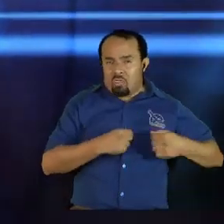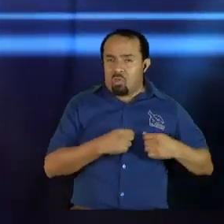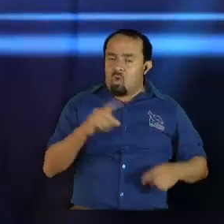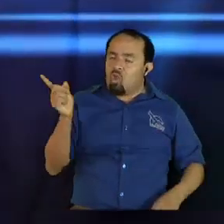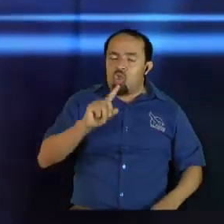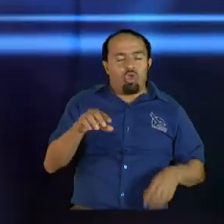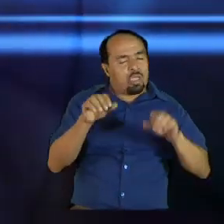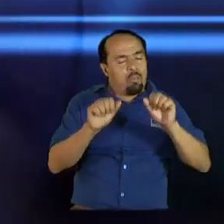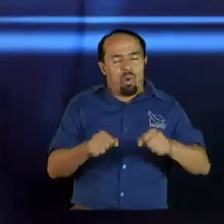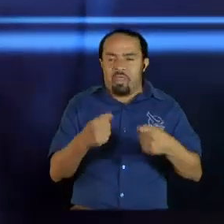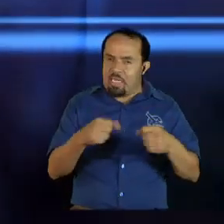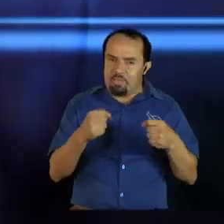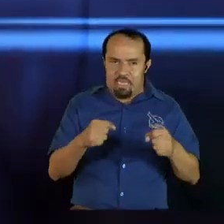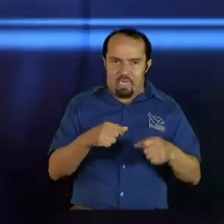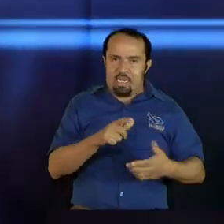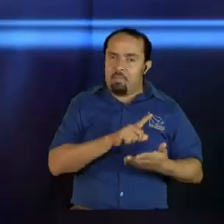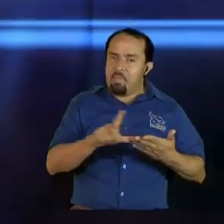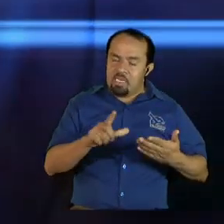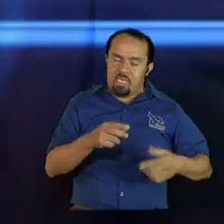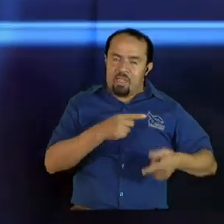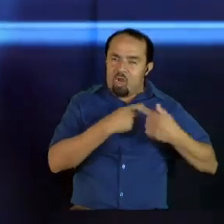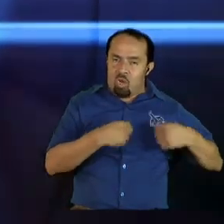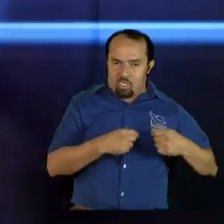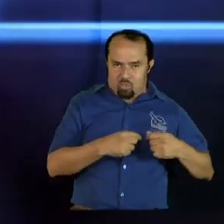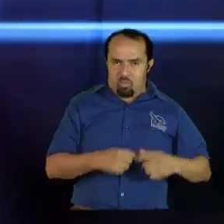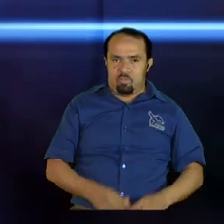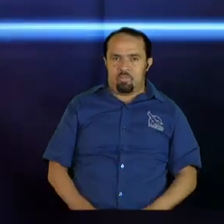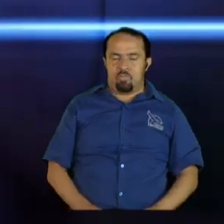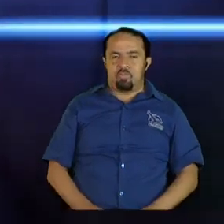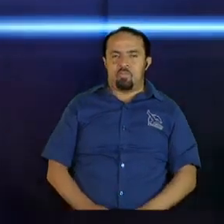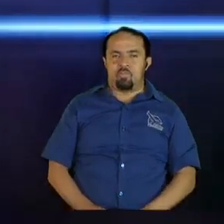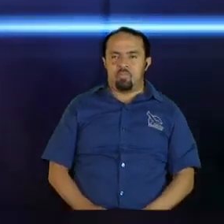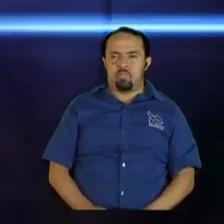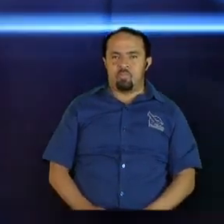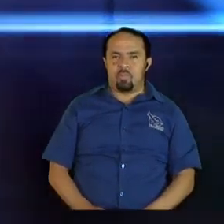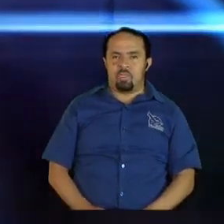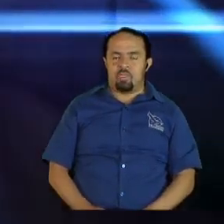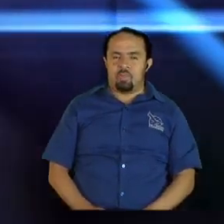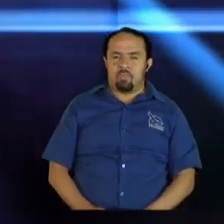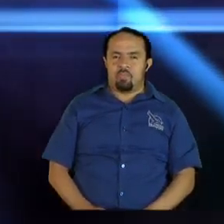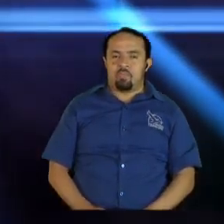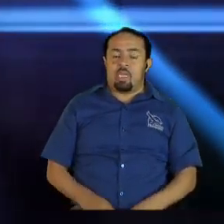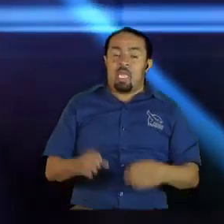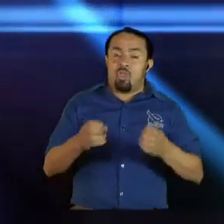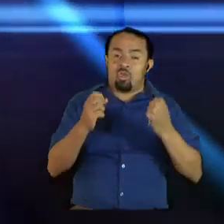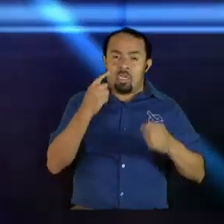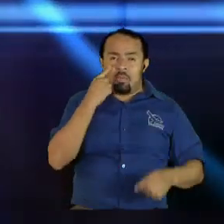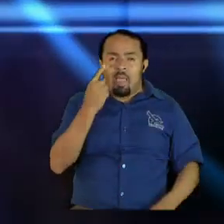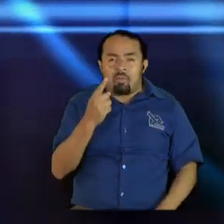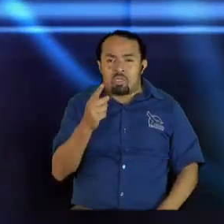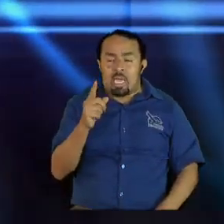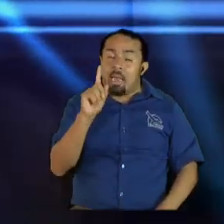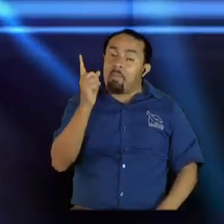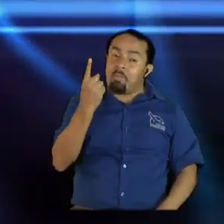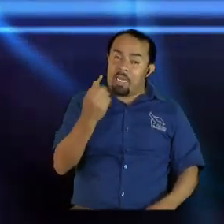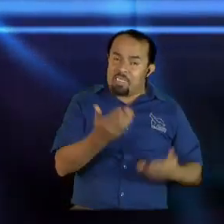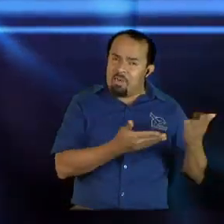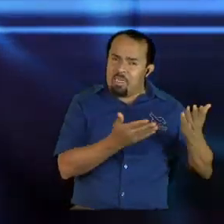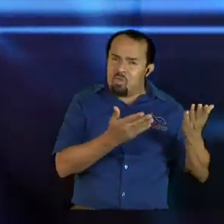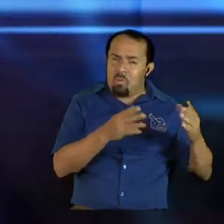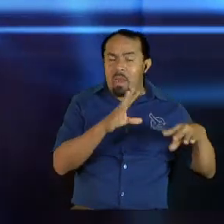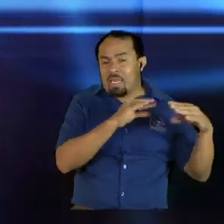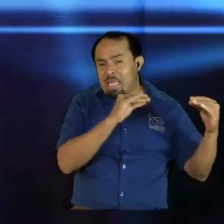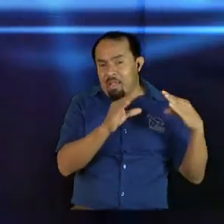puede, no se puede. Eso sería como hacerle un chapulín. Entonces miremos, en el primer servicio platicamos